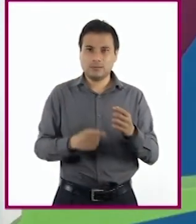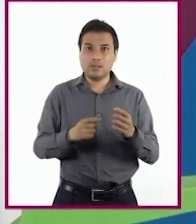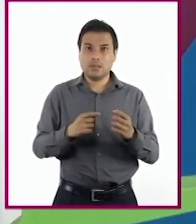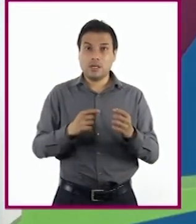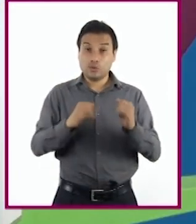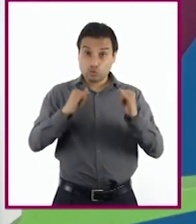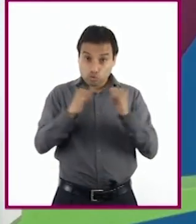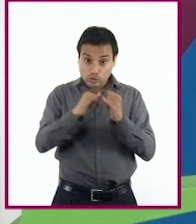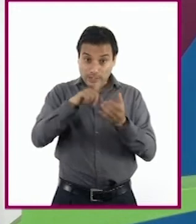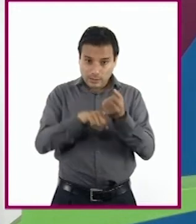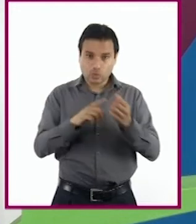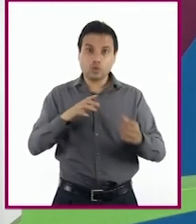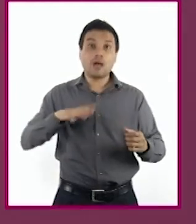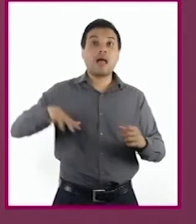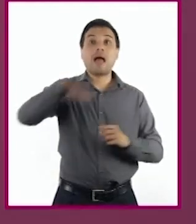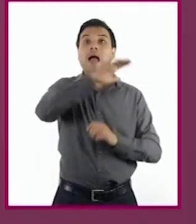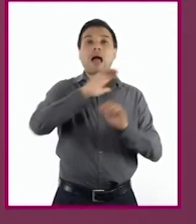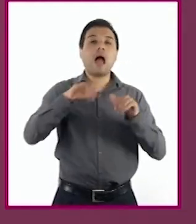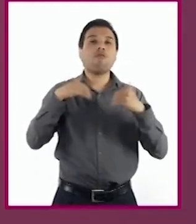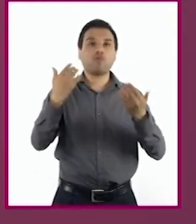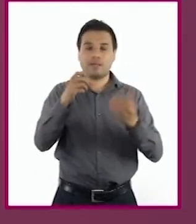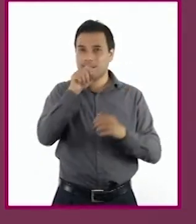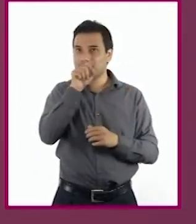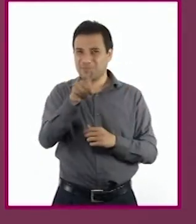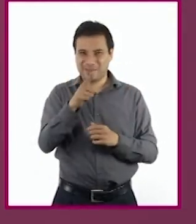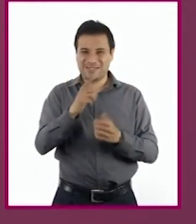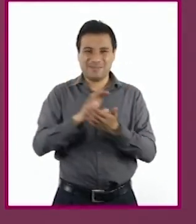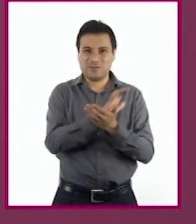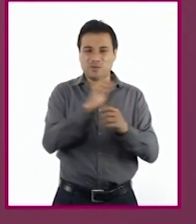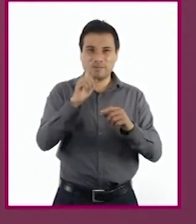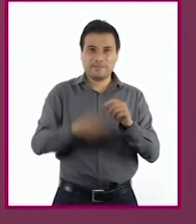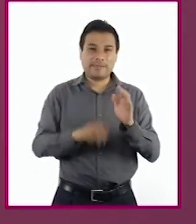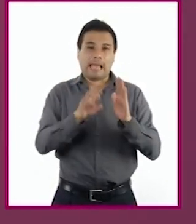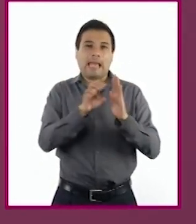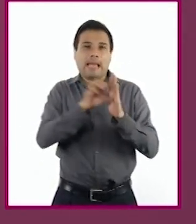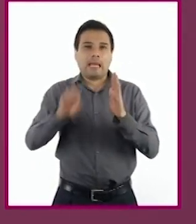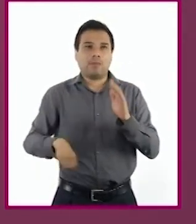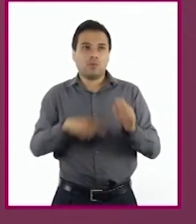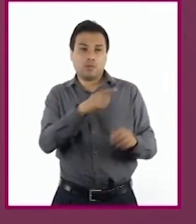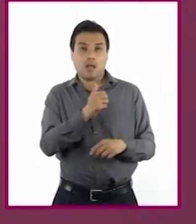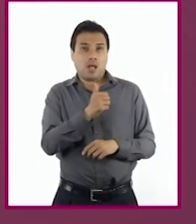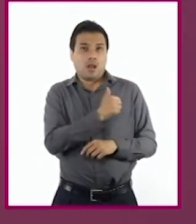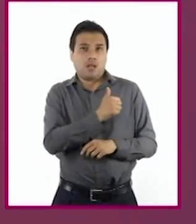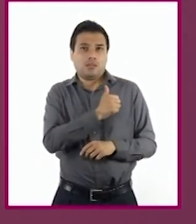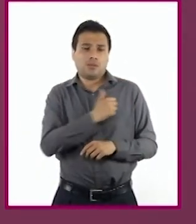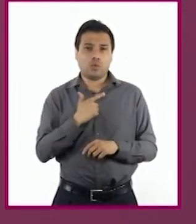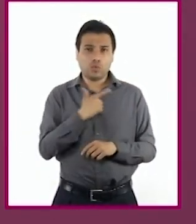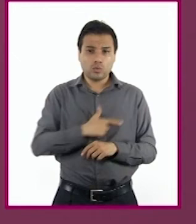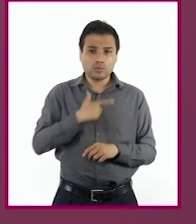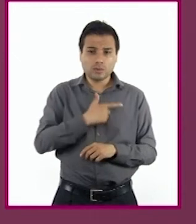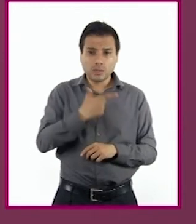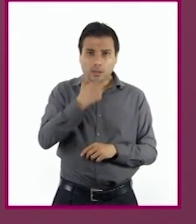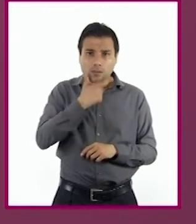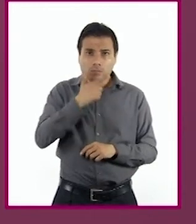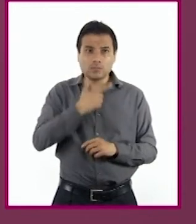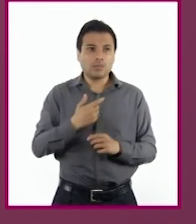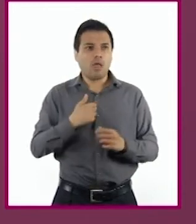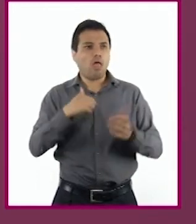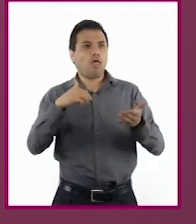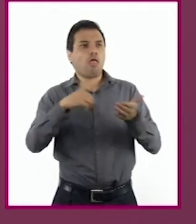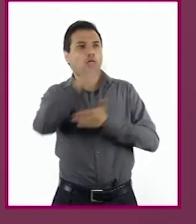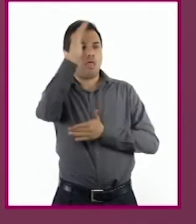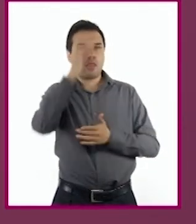general. Si a Alicia la quisieran correr por sus preferencias sexuales, se estaría incumpliendo el principio